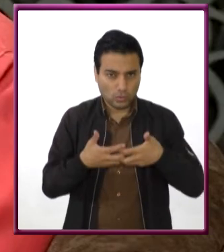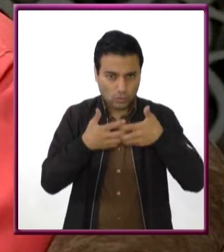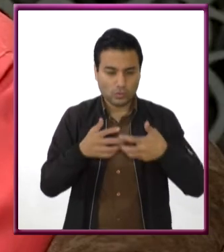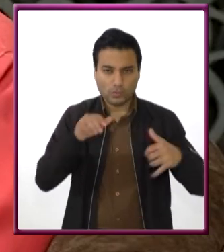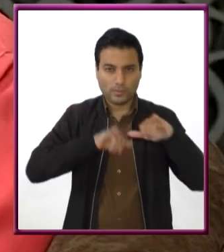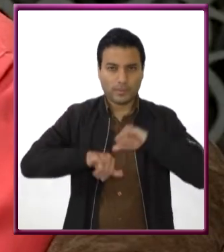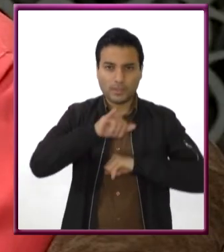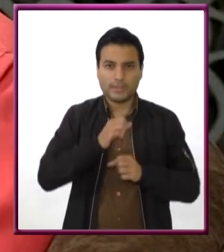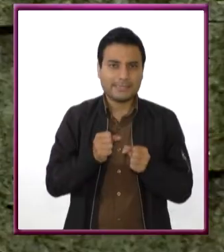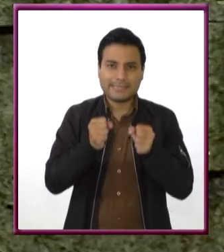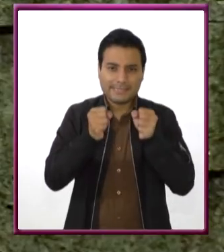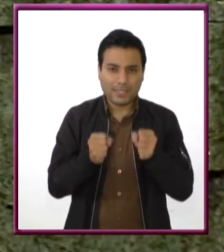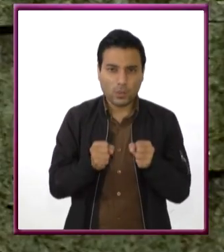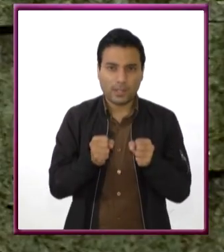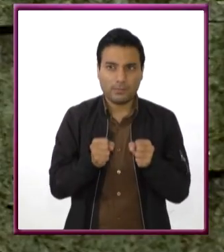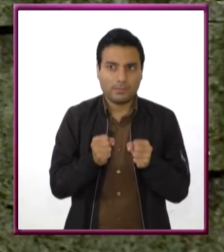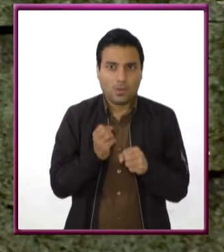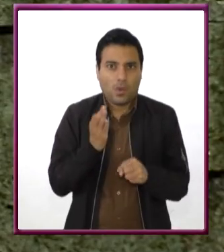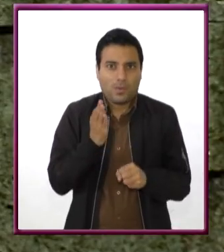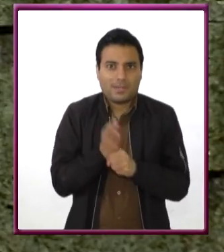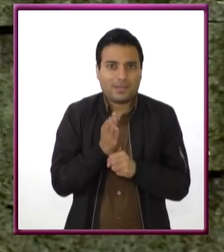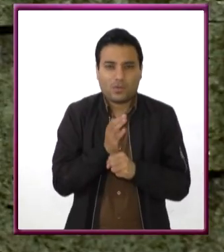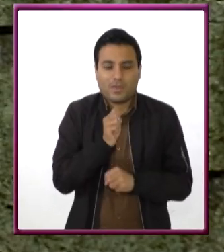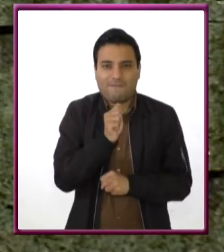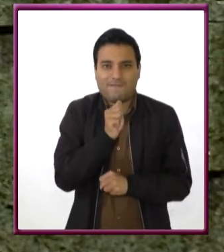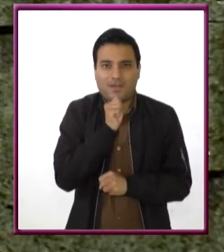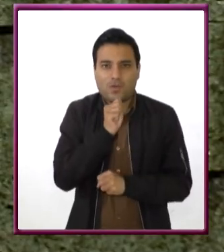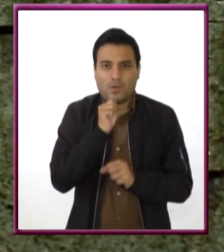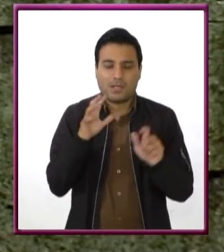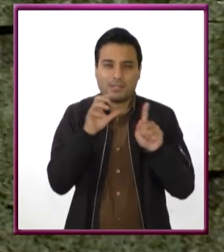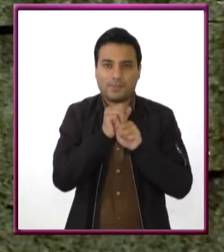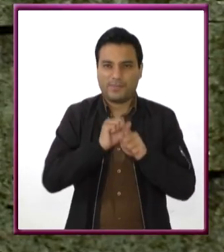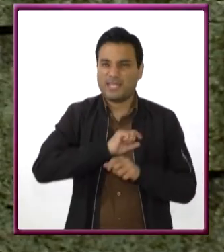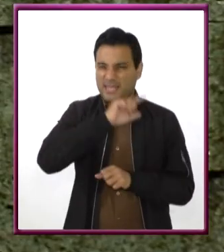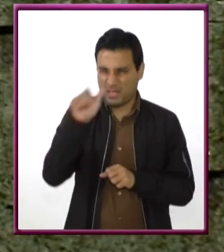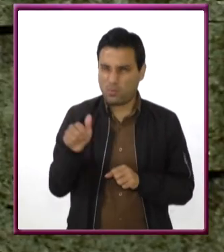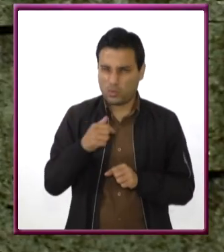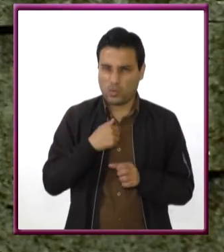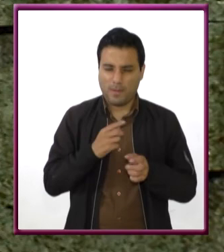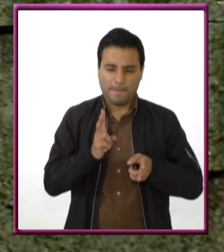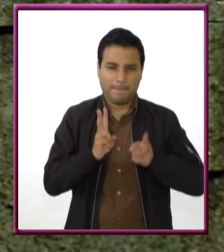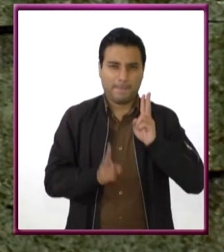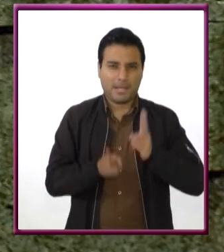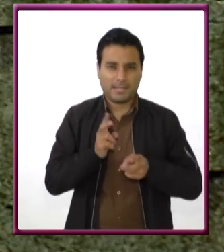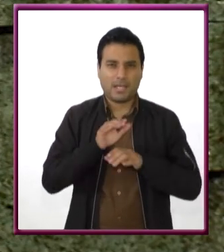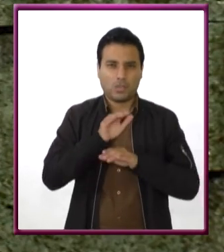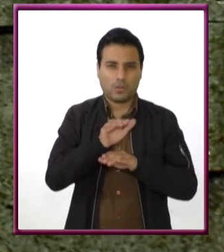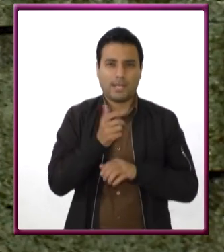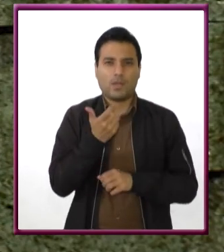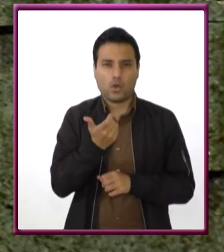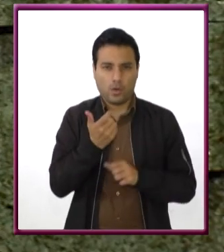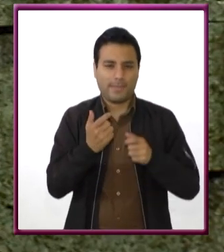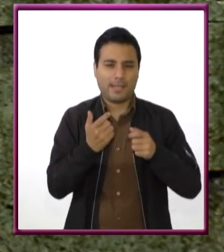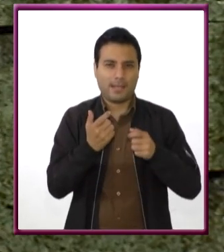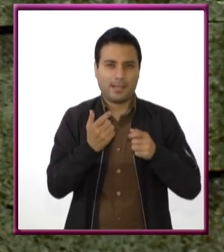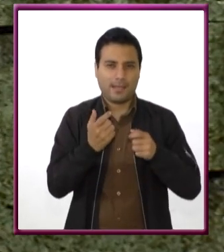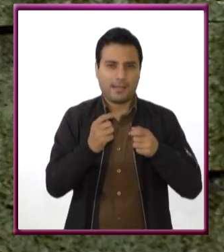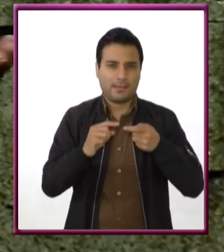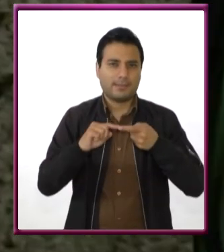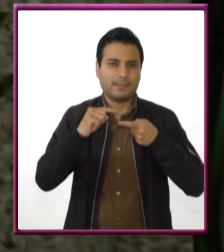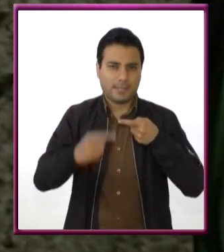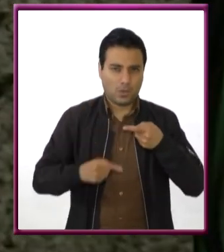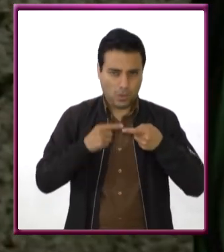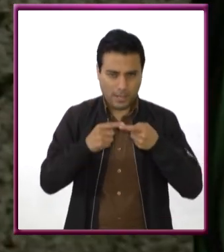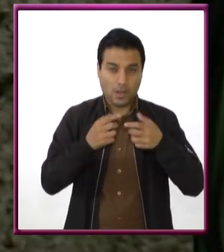sustancias químicas. Y estamos pero muy lejos de hacerlo. Y yo voy a hablar en un momento de la economía circular, porque ya